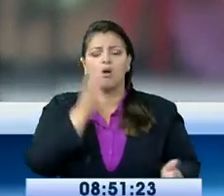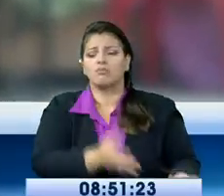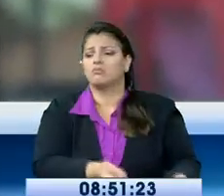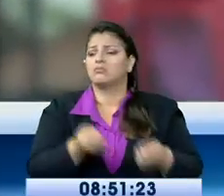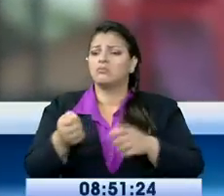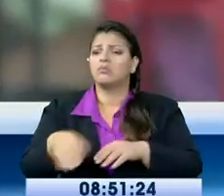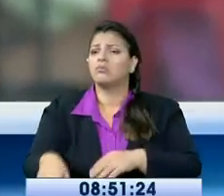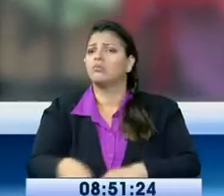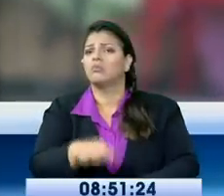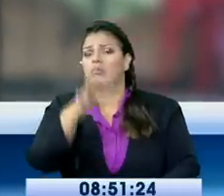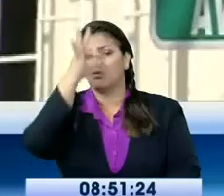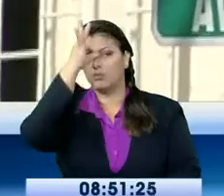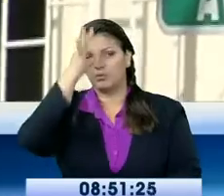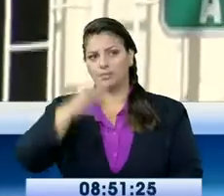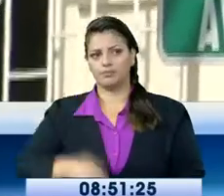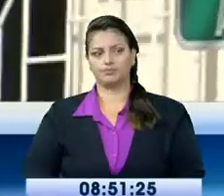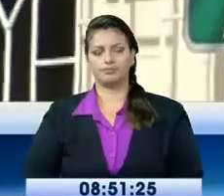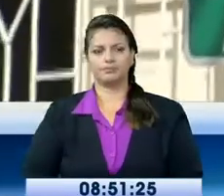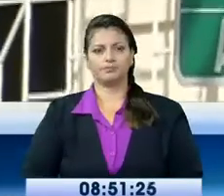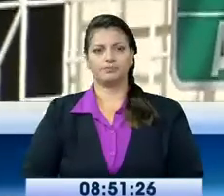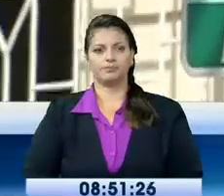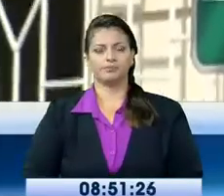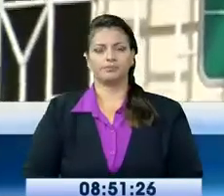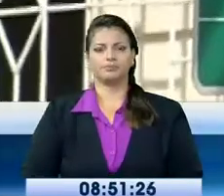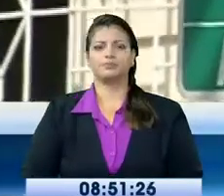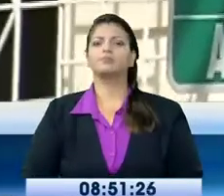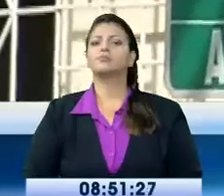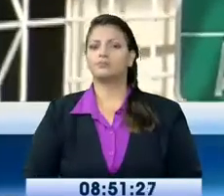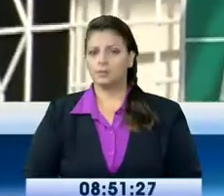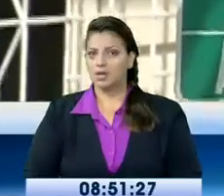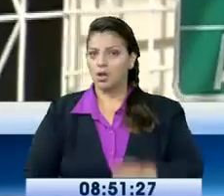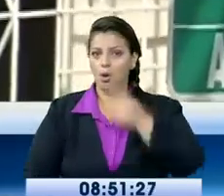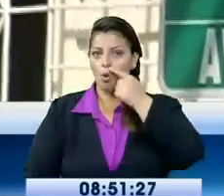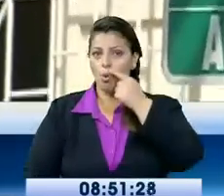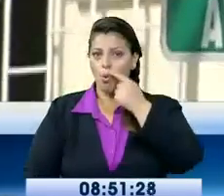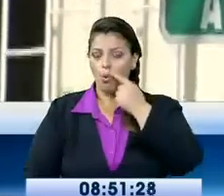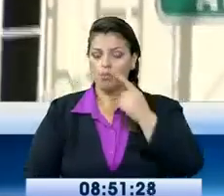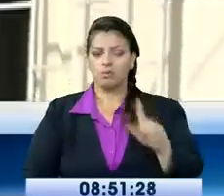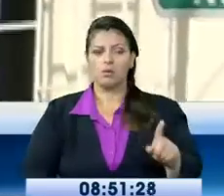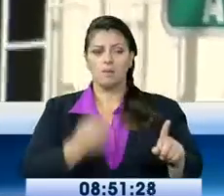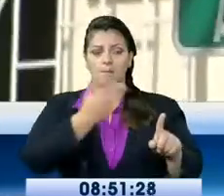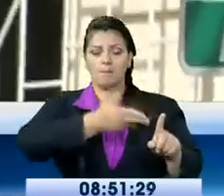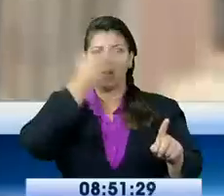escucharon? Dice que le dieron 4 disparos a la chica y al chico.